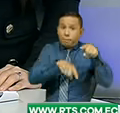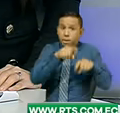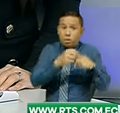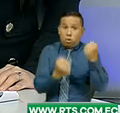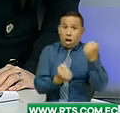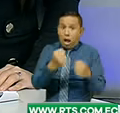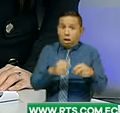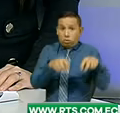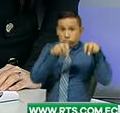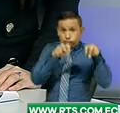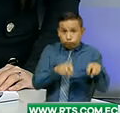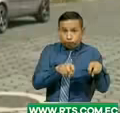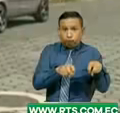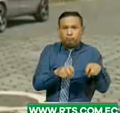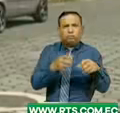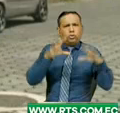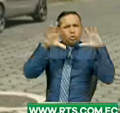Veamos.